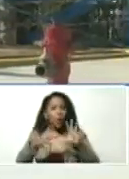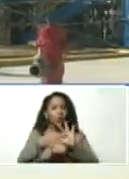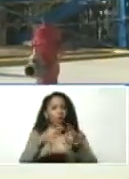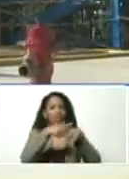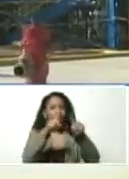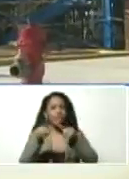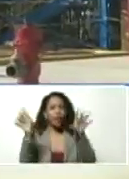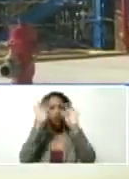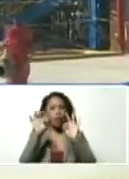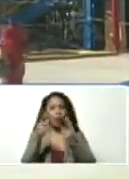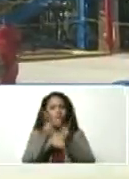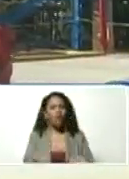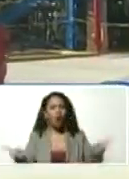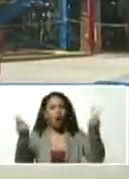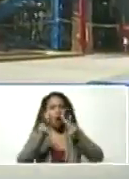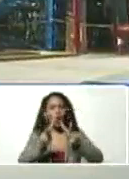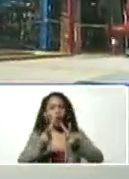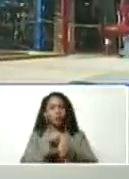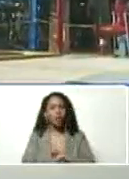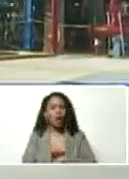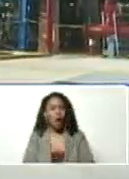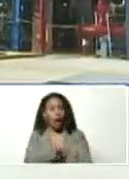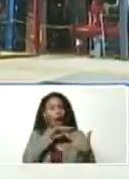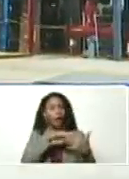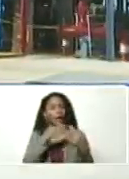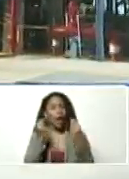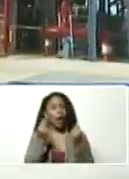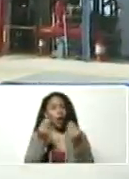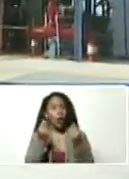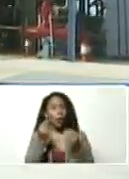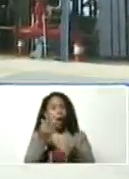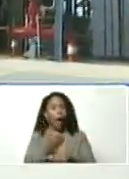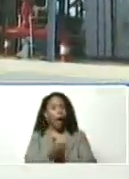de valor. La guerra económica empezó mucho antes,